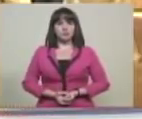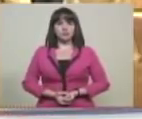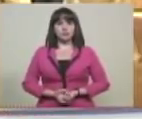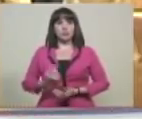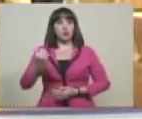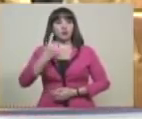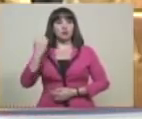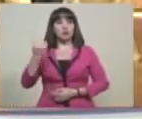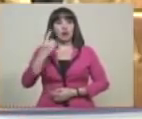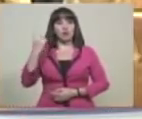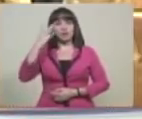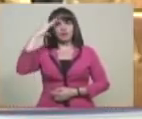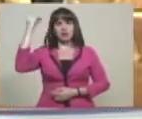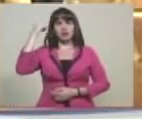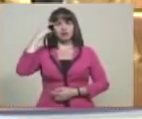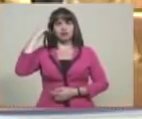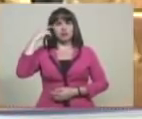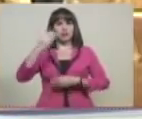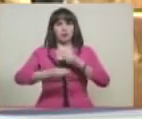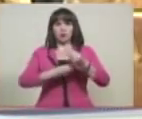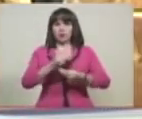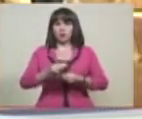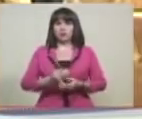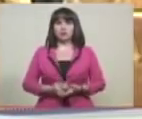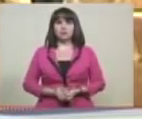Solo Dios sabe todo lo que hemos hecho.